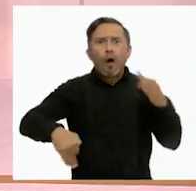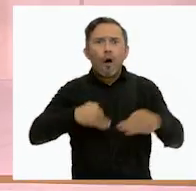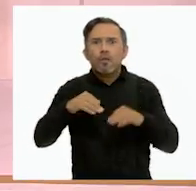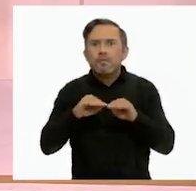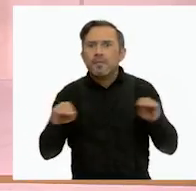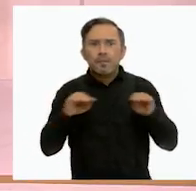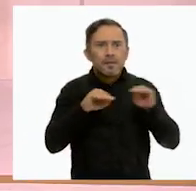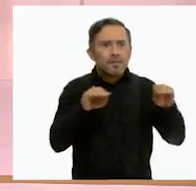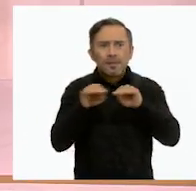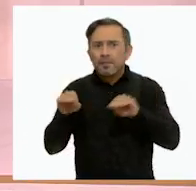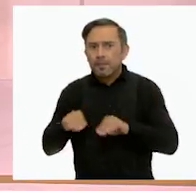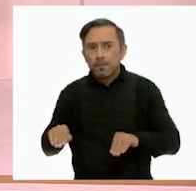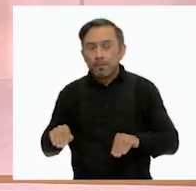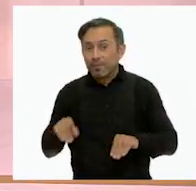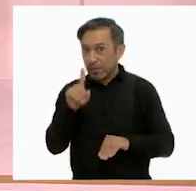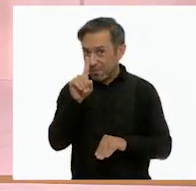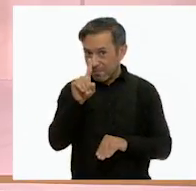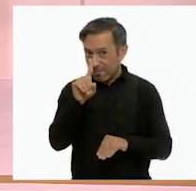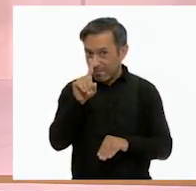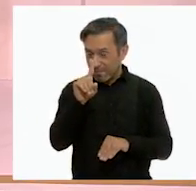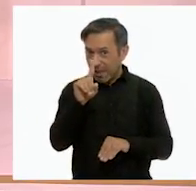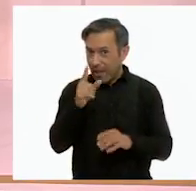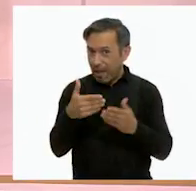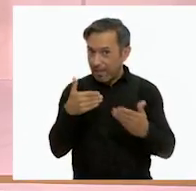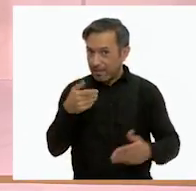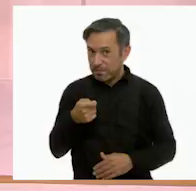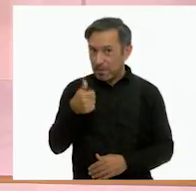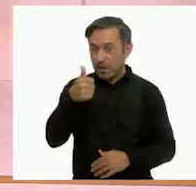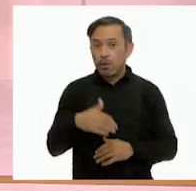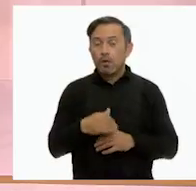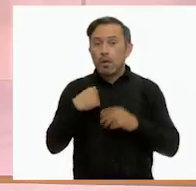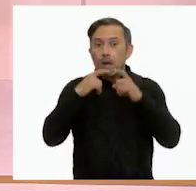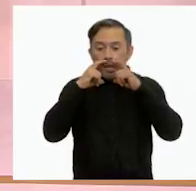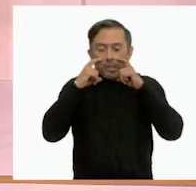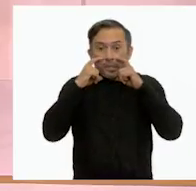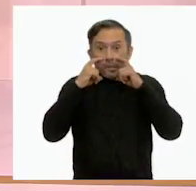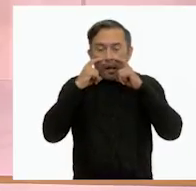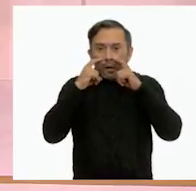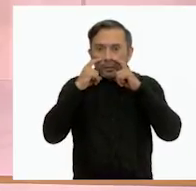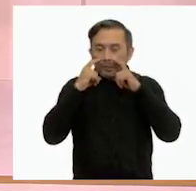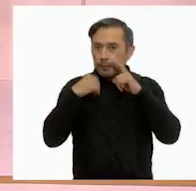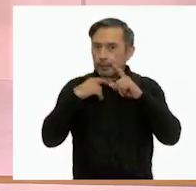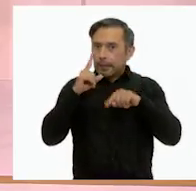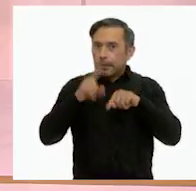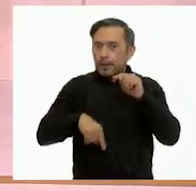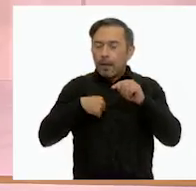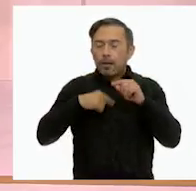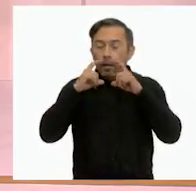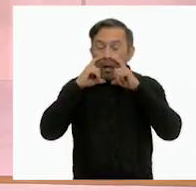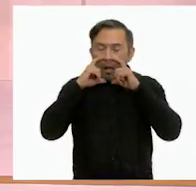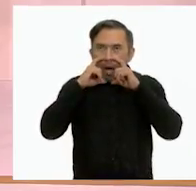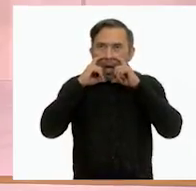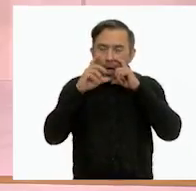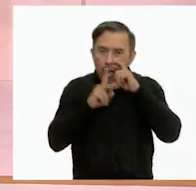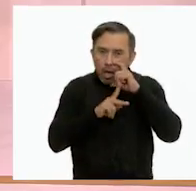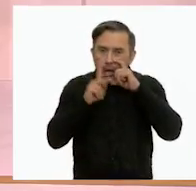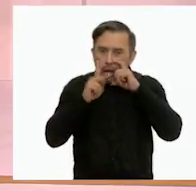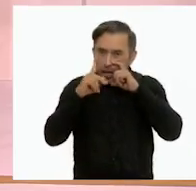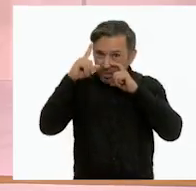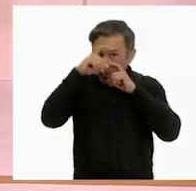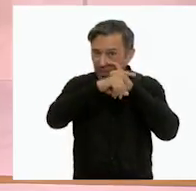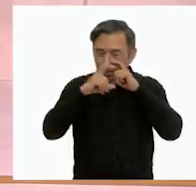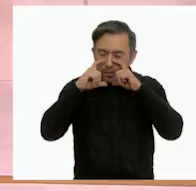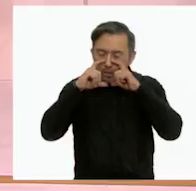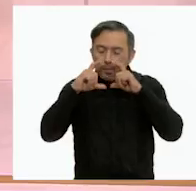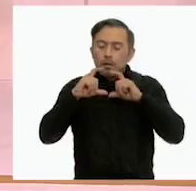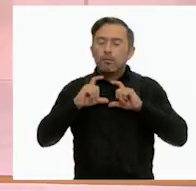Ay, pero antes de medirlo, me voy a quitar mi cubrebocas porque... ¡Ay, cómo me cuesta respirar! Y también porque